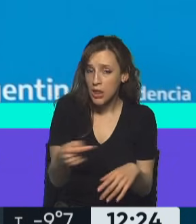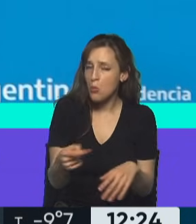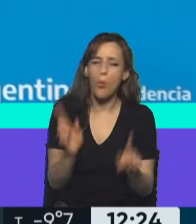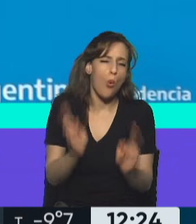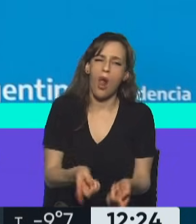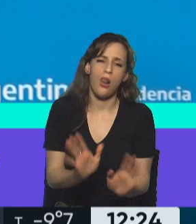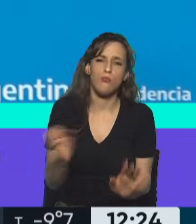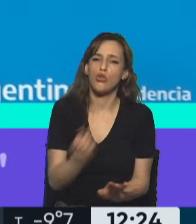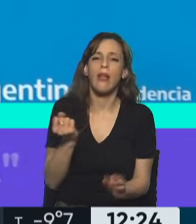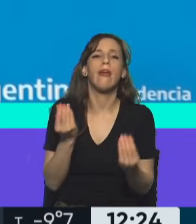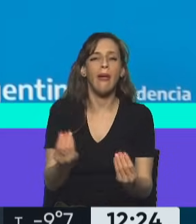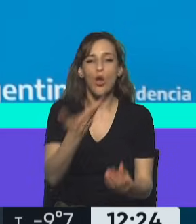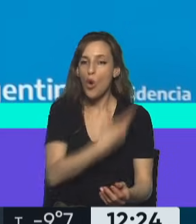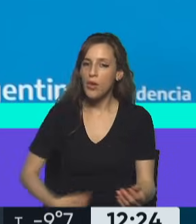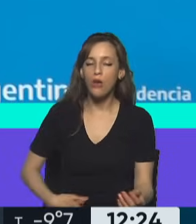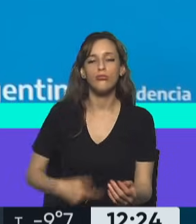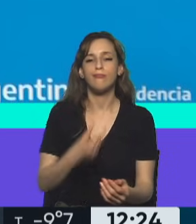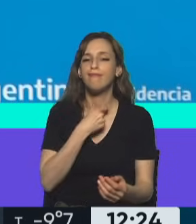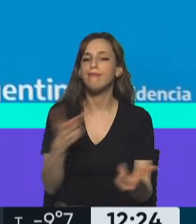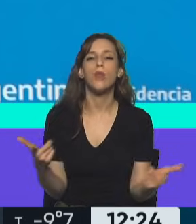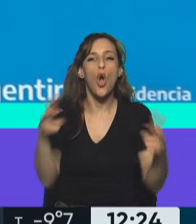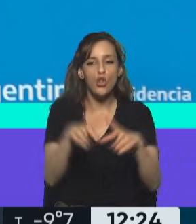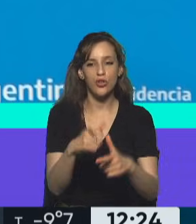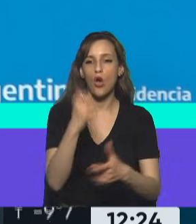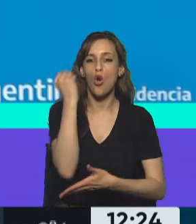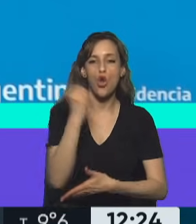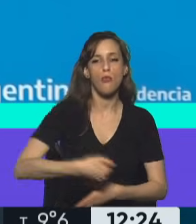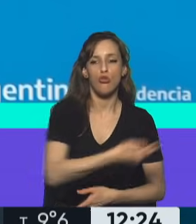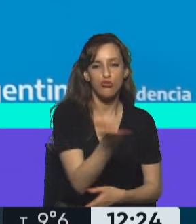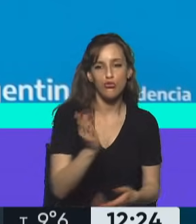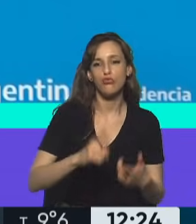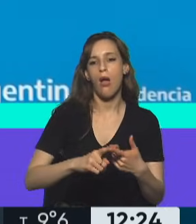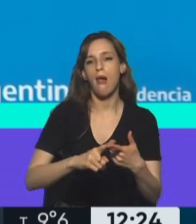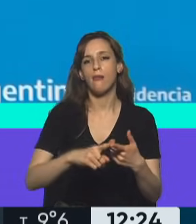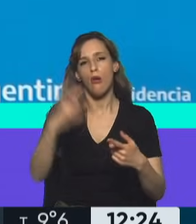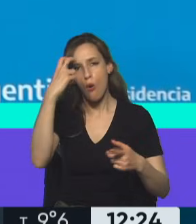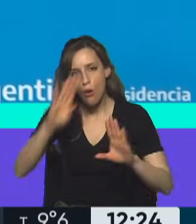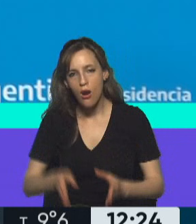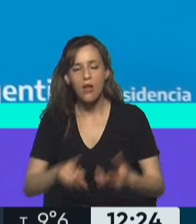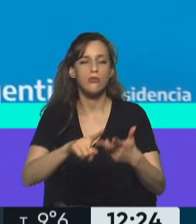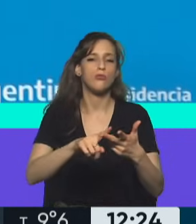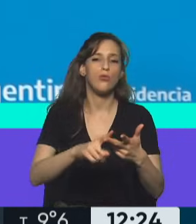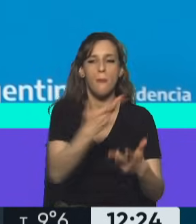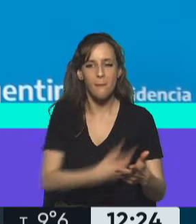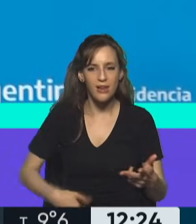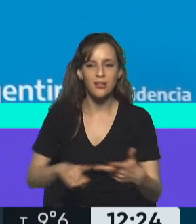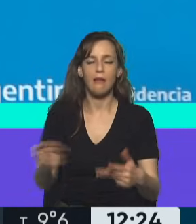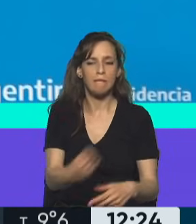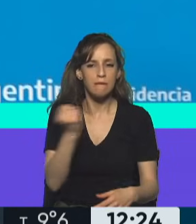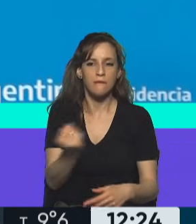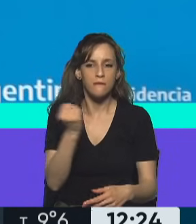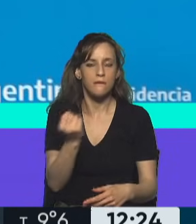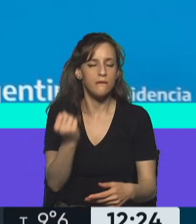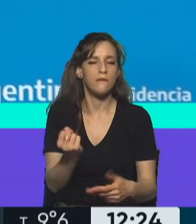grandes temas de la Argentina. Y lo hace a través del Consejo Económico y Social, lo hace a través del Parlamento, lo hace el mismo presidente en una búsqueda constante